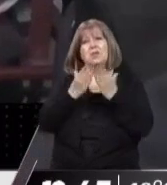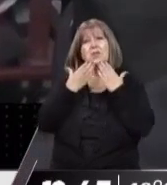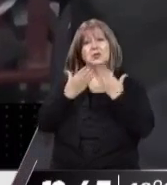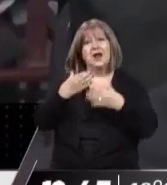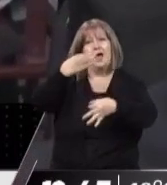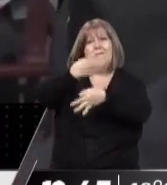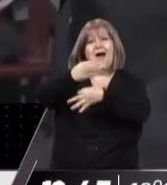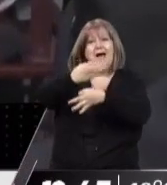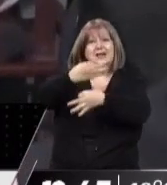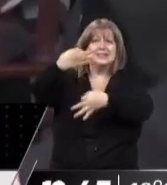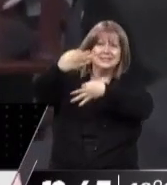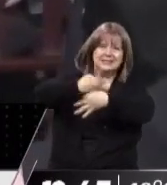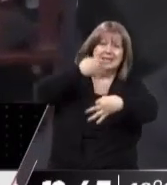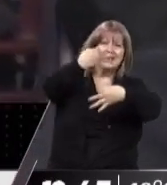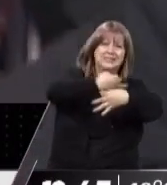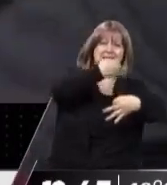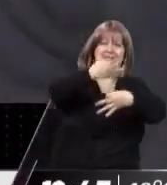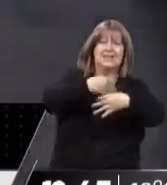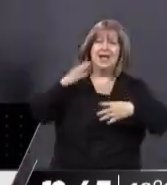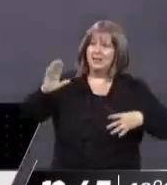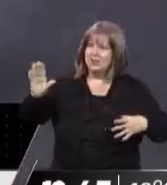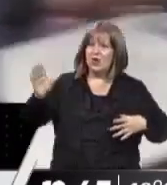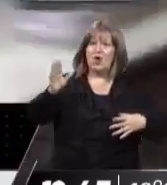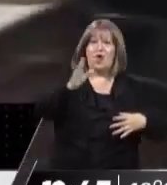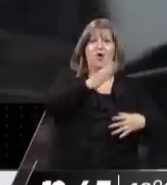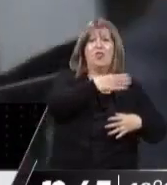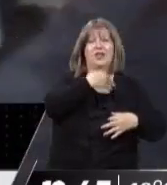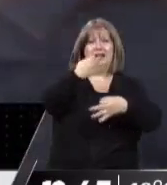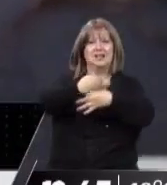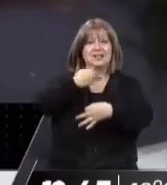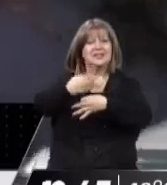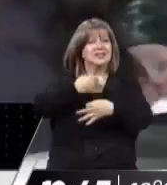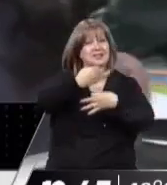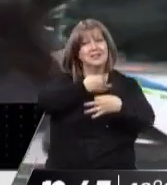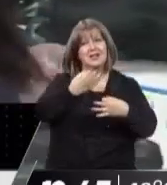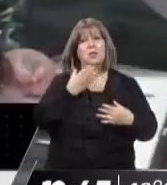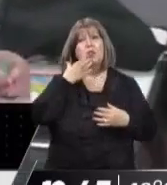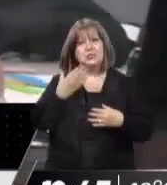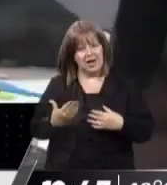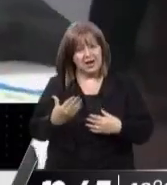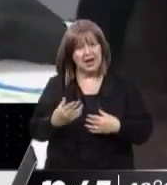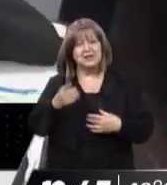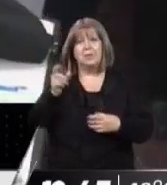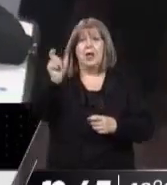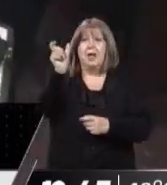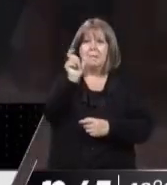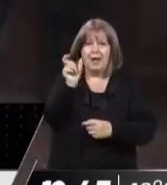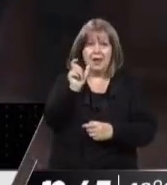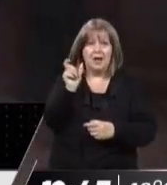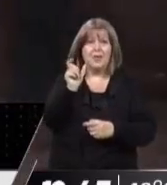a todo el... A todas las maestras que te enseñan. Tiene una palabra,